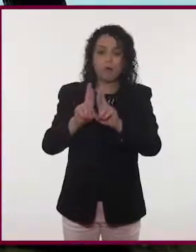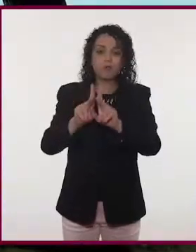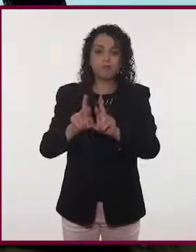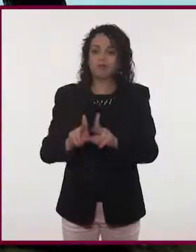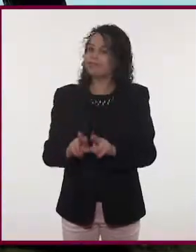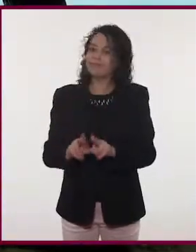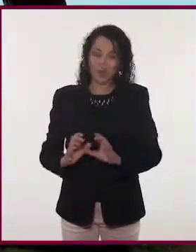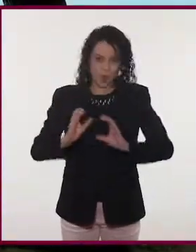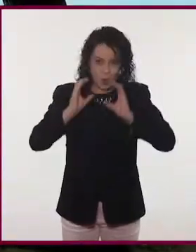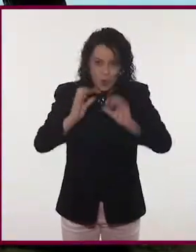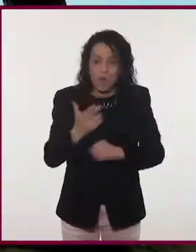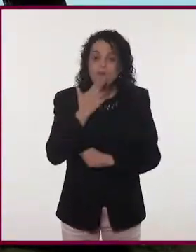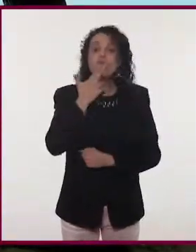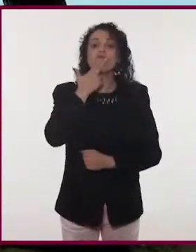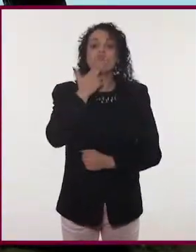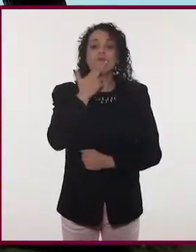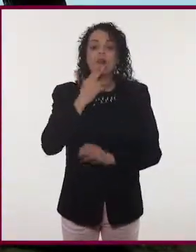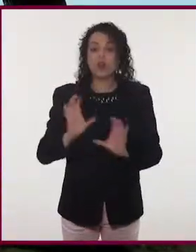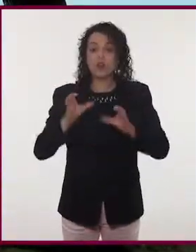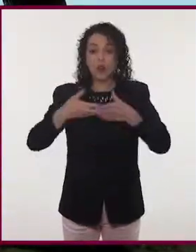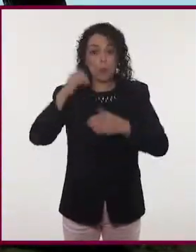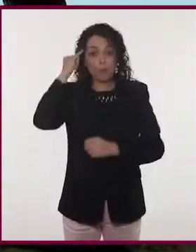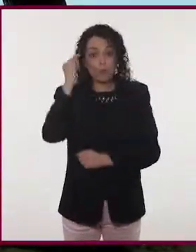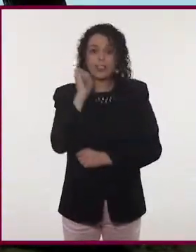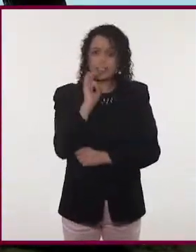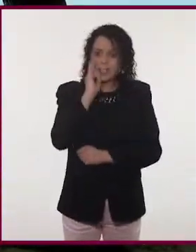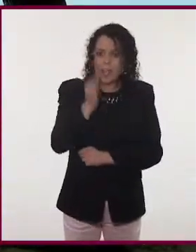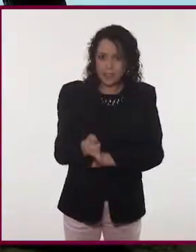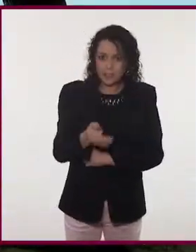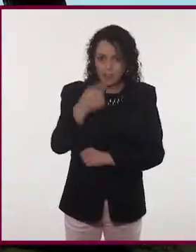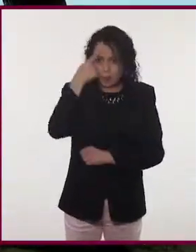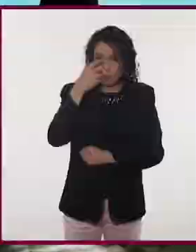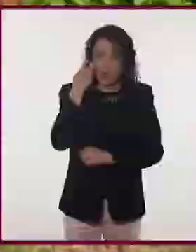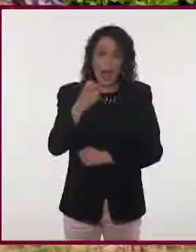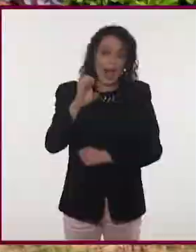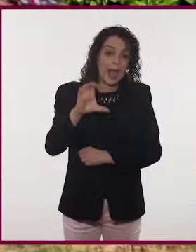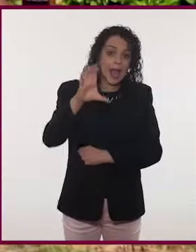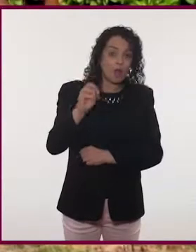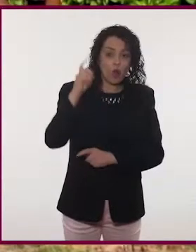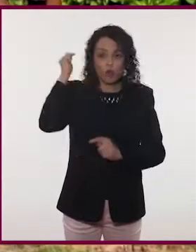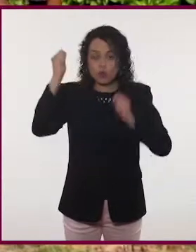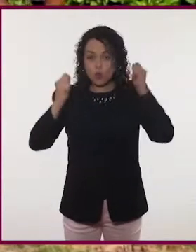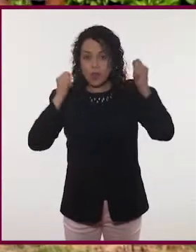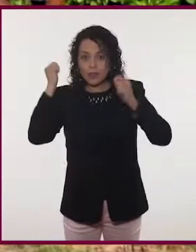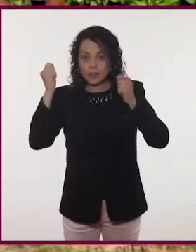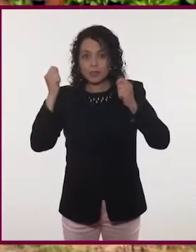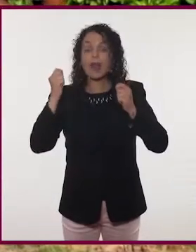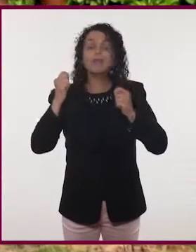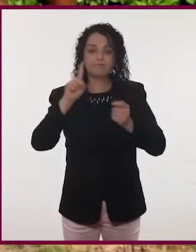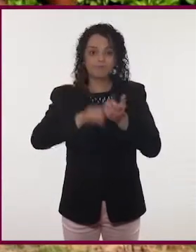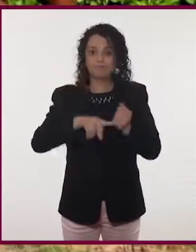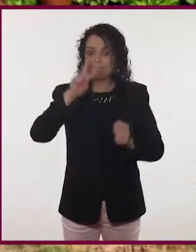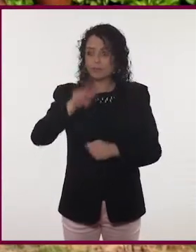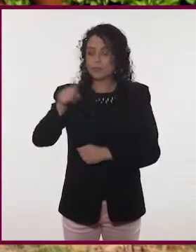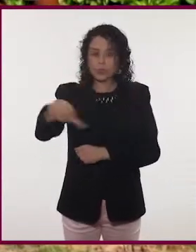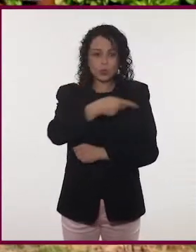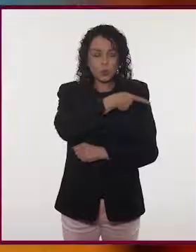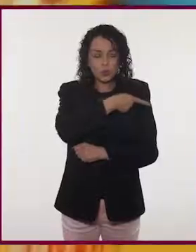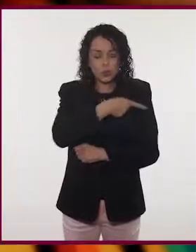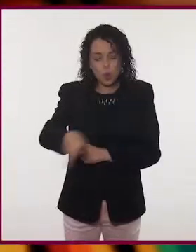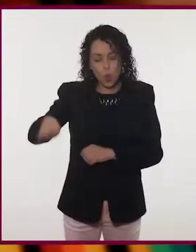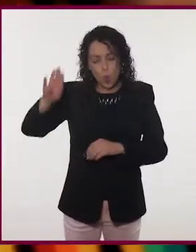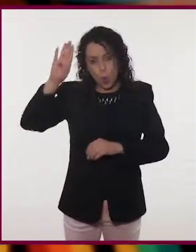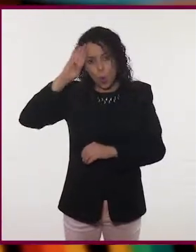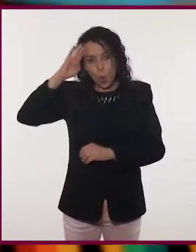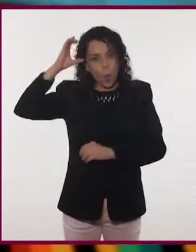comunidades indígenas que decidieron apostar por este tipo de espacios ecoturísticos se encontraban en situaciones de pobreza extrema.